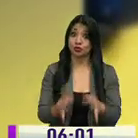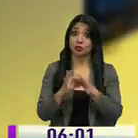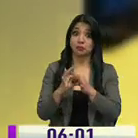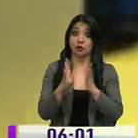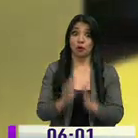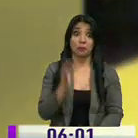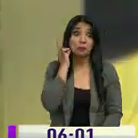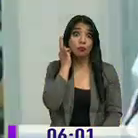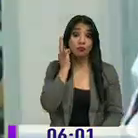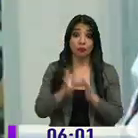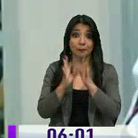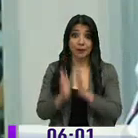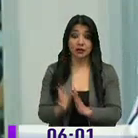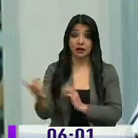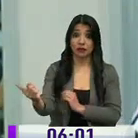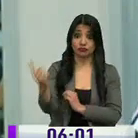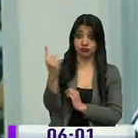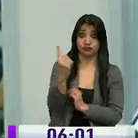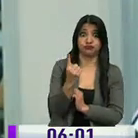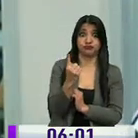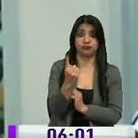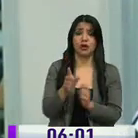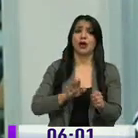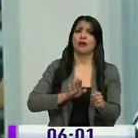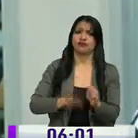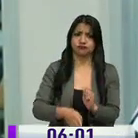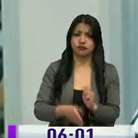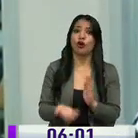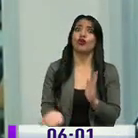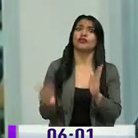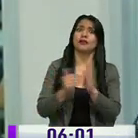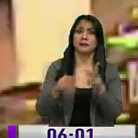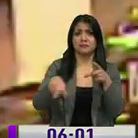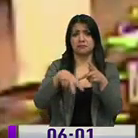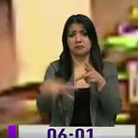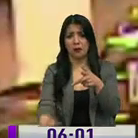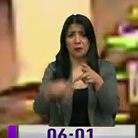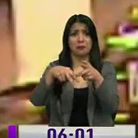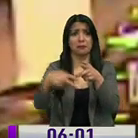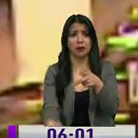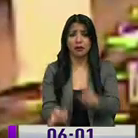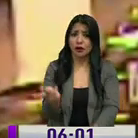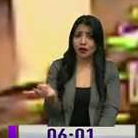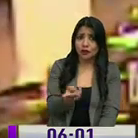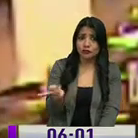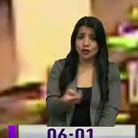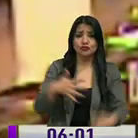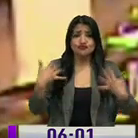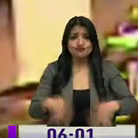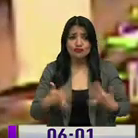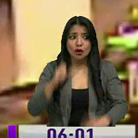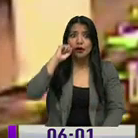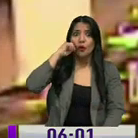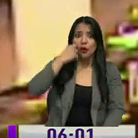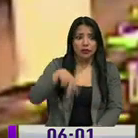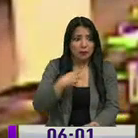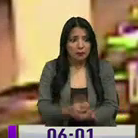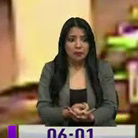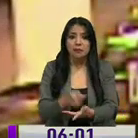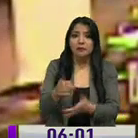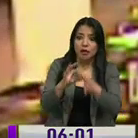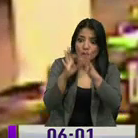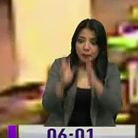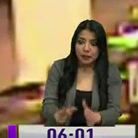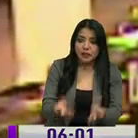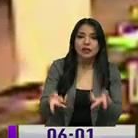lo que alcanza a ver es que el señor acelera y se nos lleva a los dos por delante. O sea que lo que recuerdo es que estaba en el piso acá arriba y mi